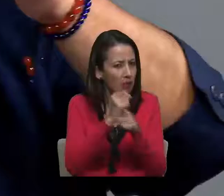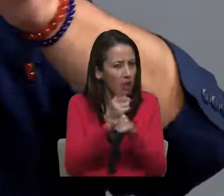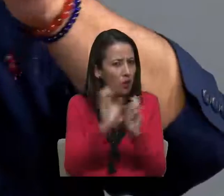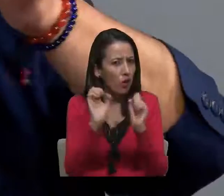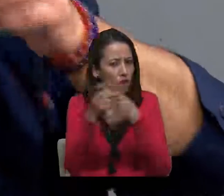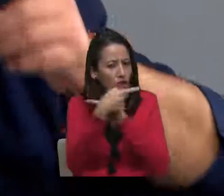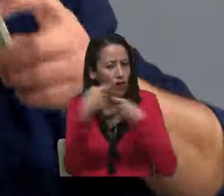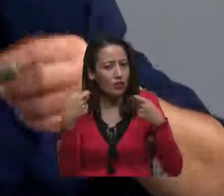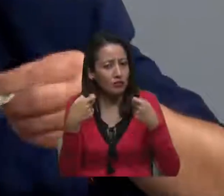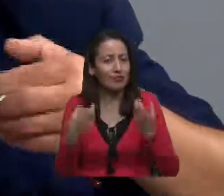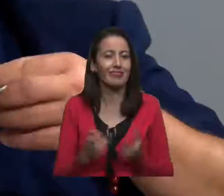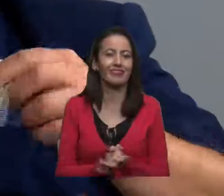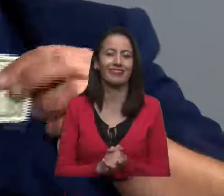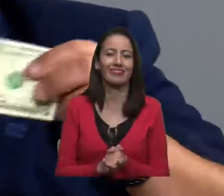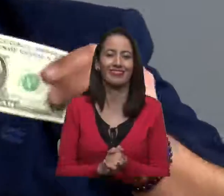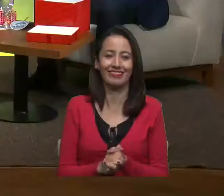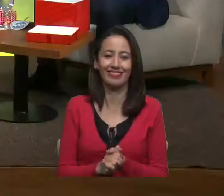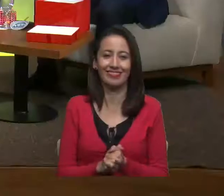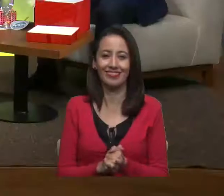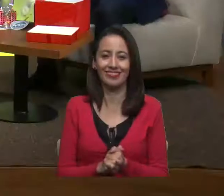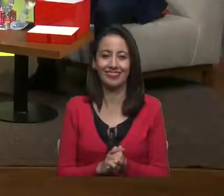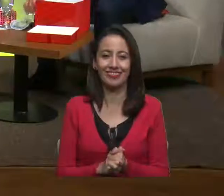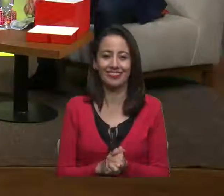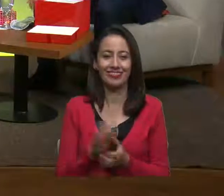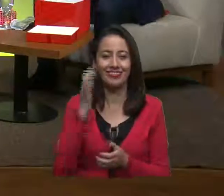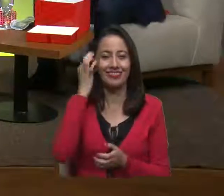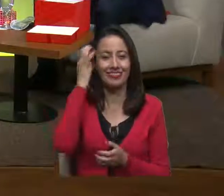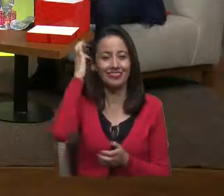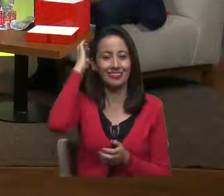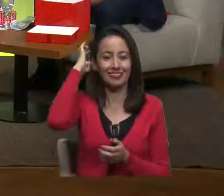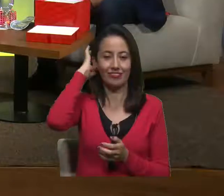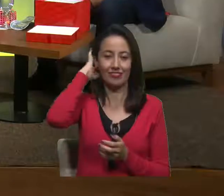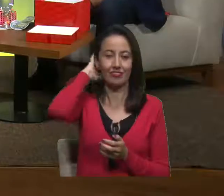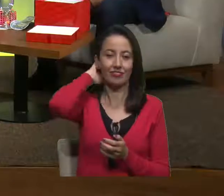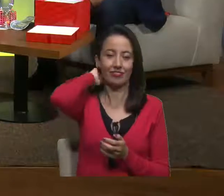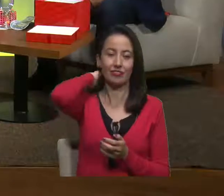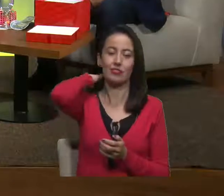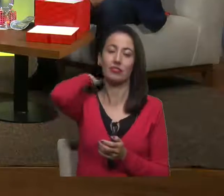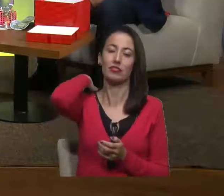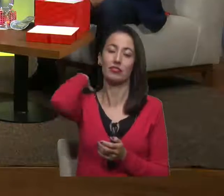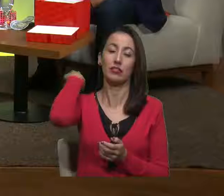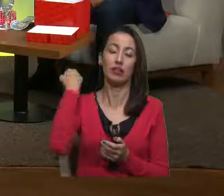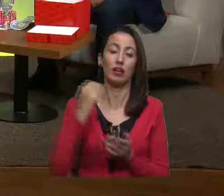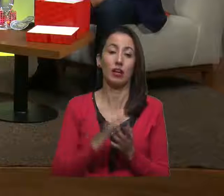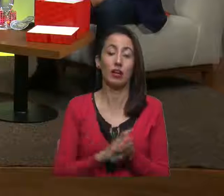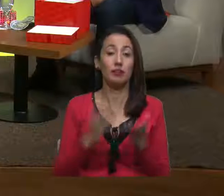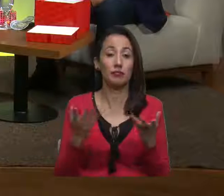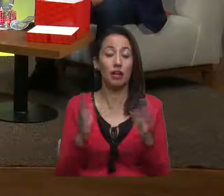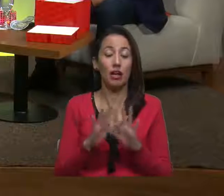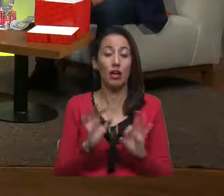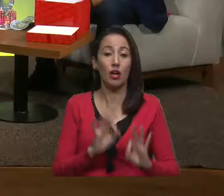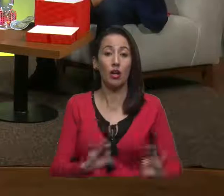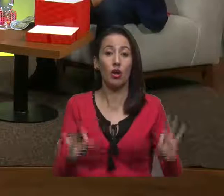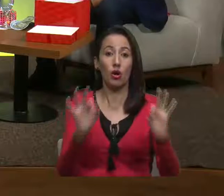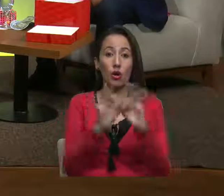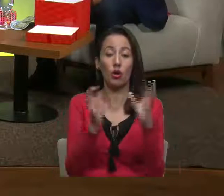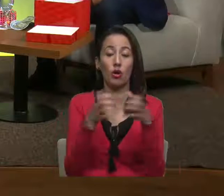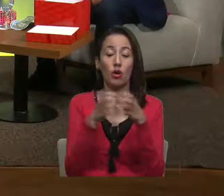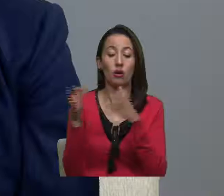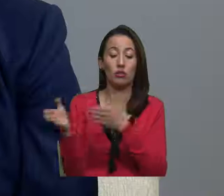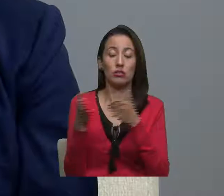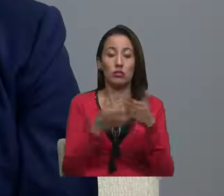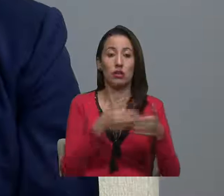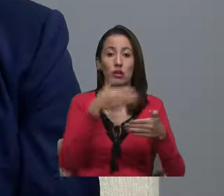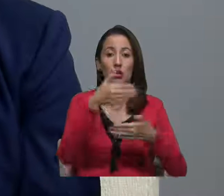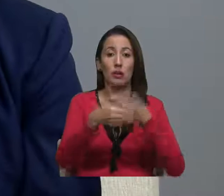con respeto hablar y el dólar para nosotros la dolarización tiene que sostenerse y por